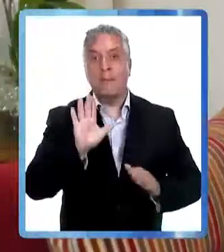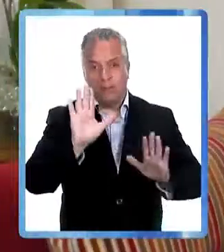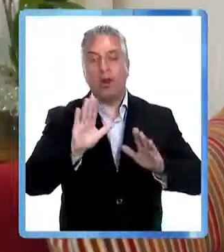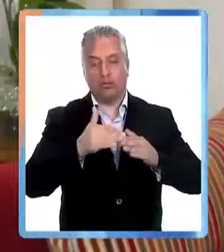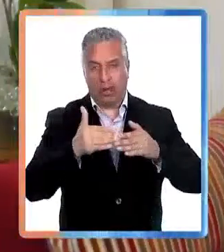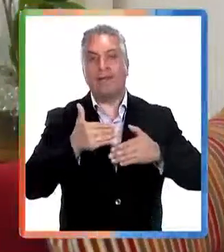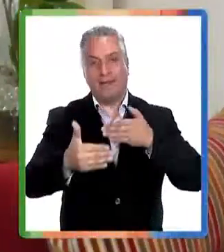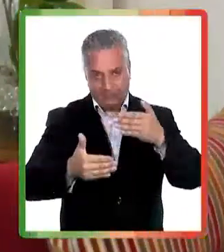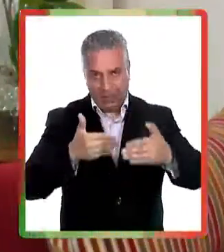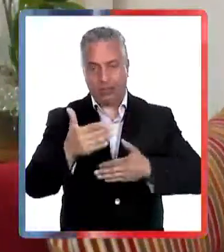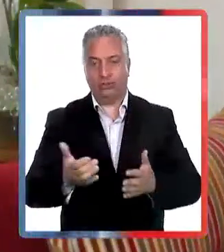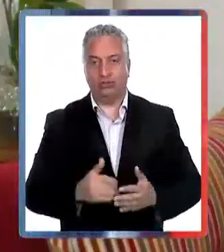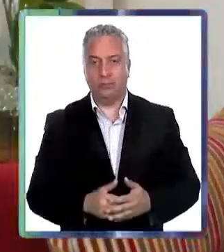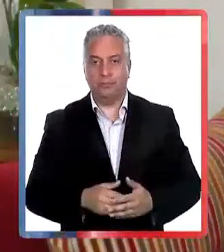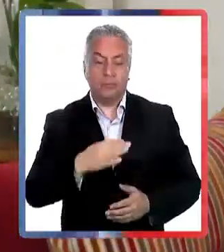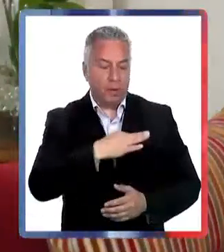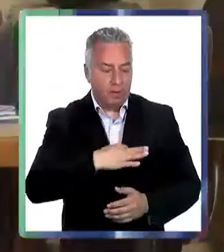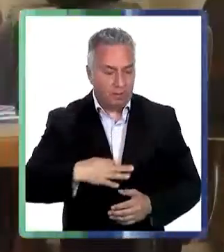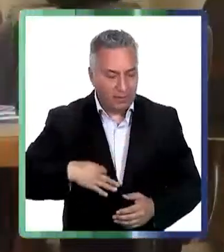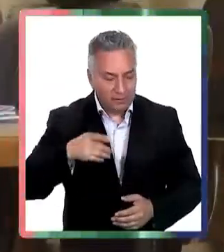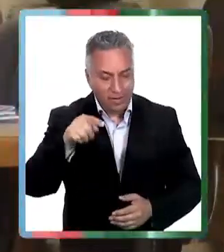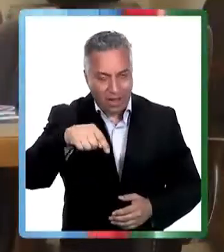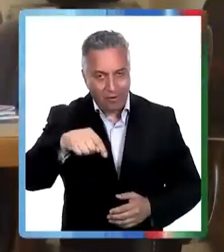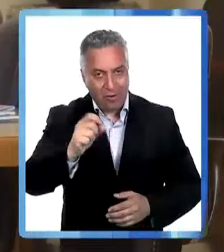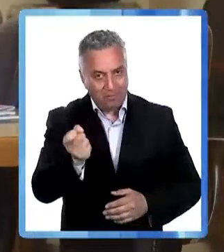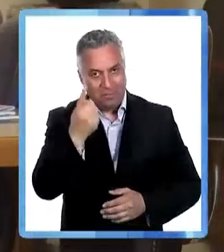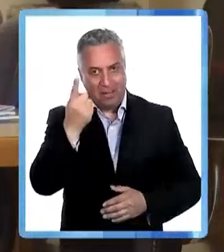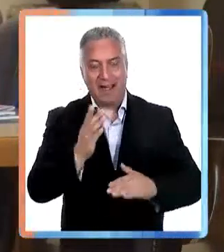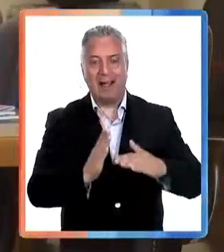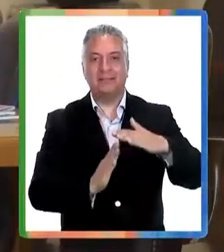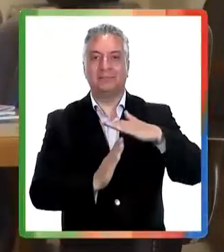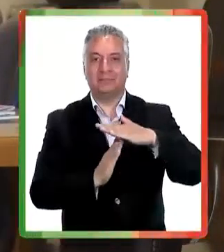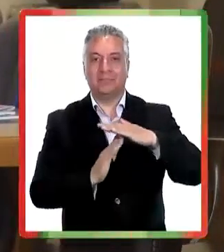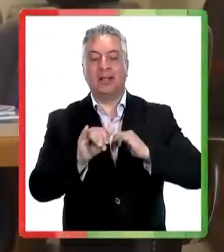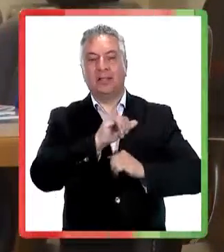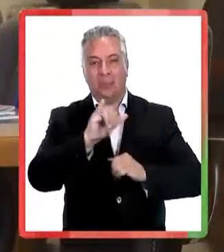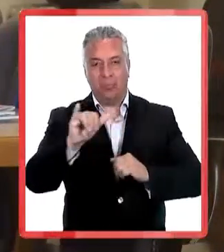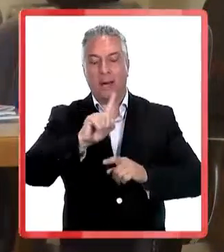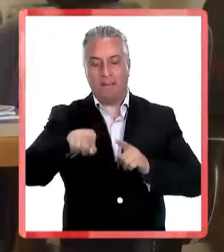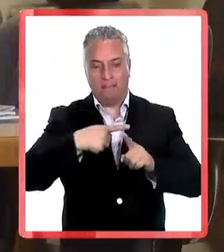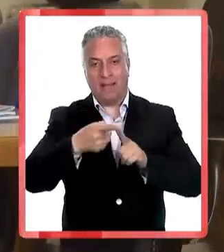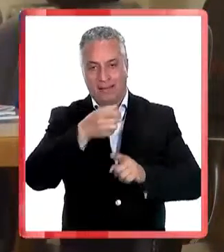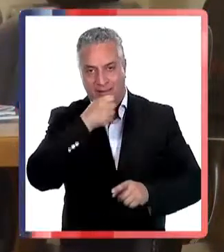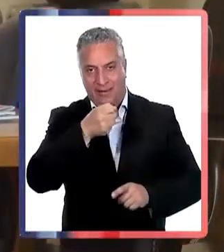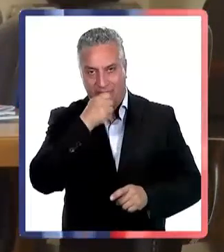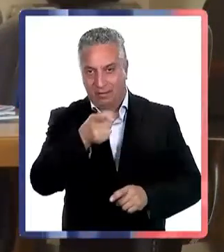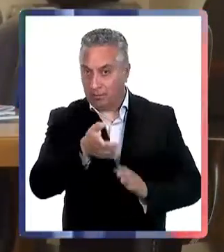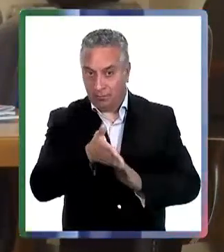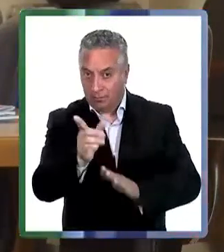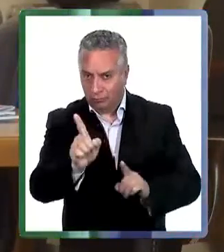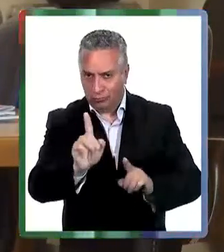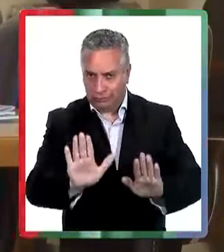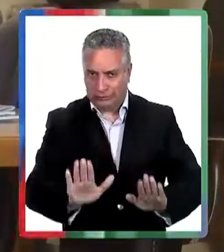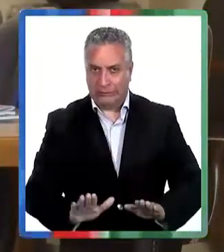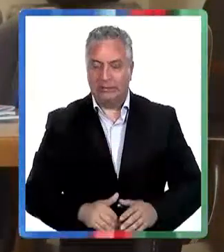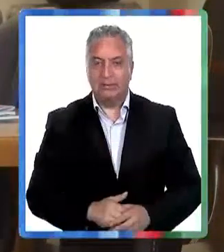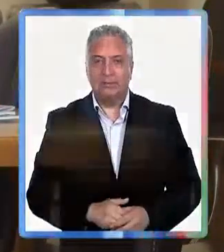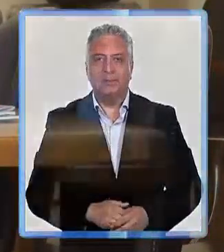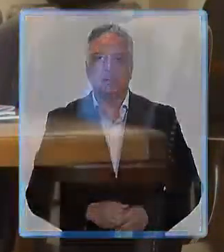un modelo en desarrollo. Ministra, vamos a hacer la primera pausa, pero ya volvemos con más de la entrevista del domingo de Portavoz Noticias. No se